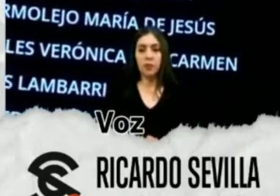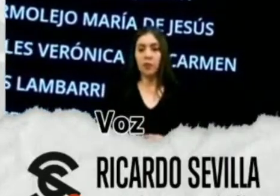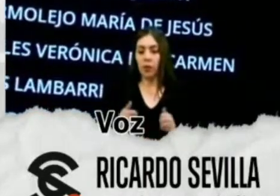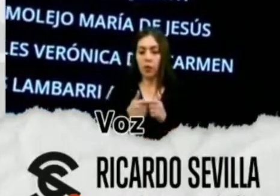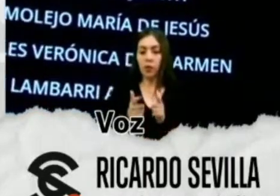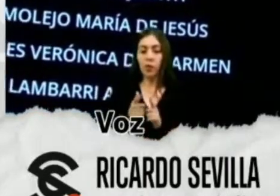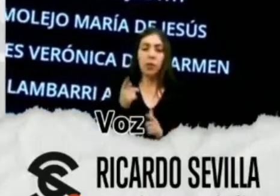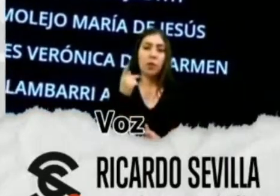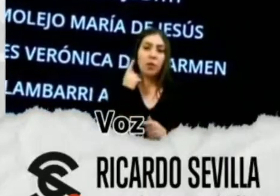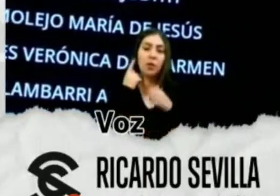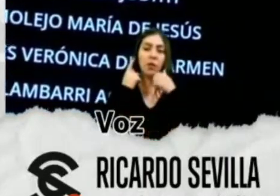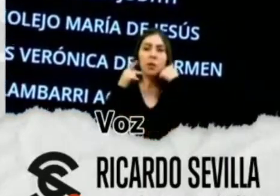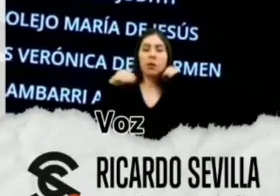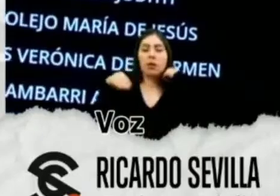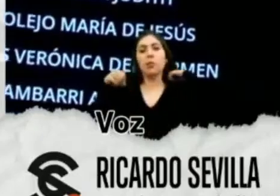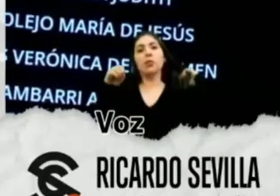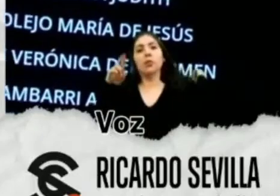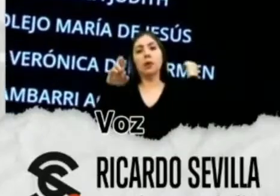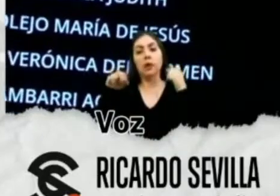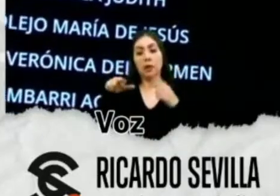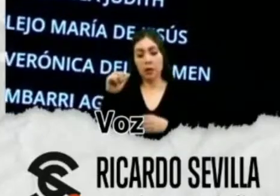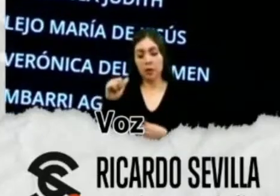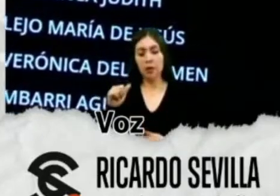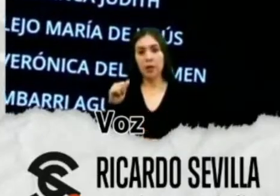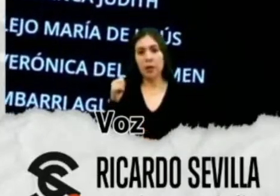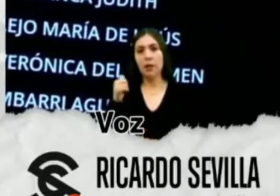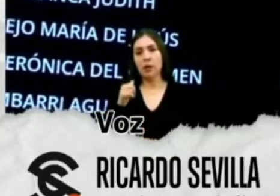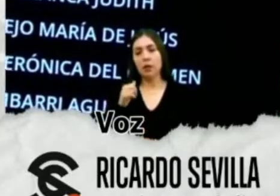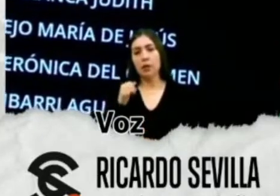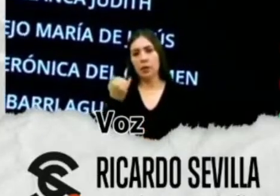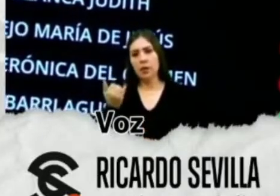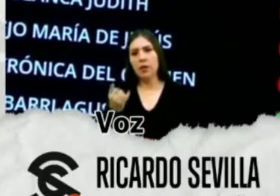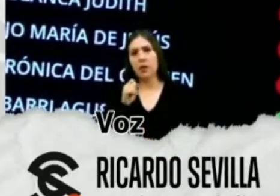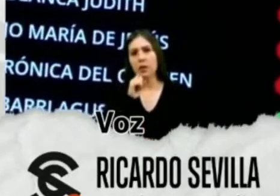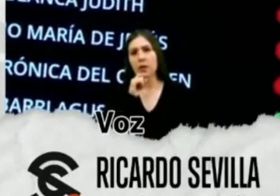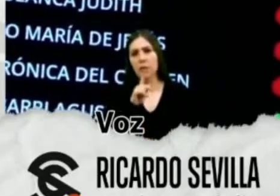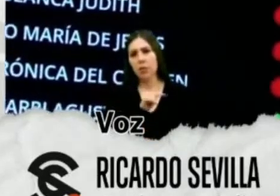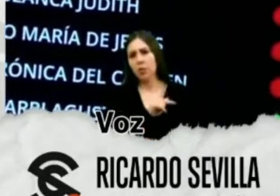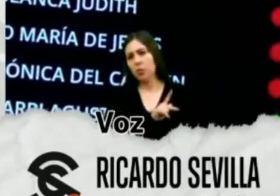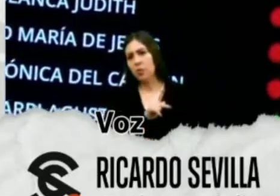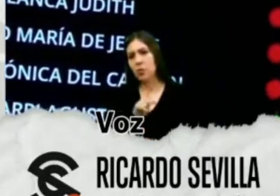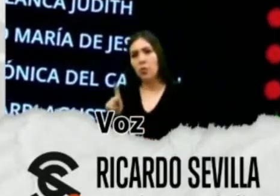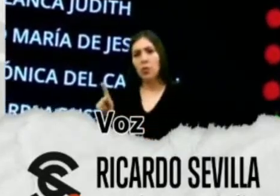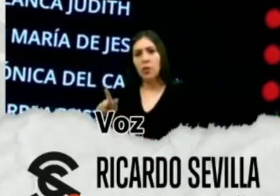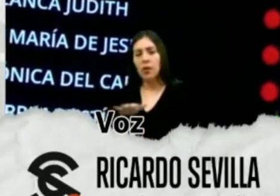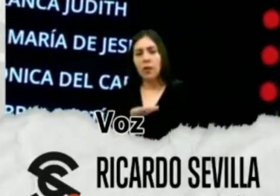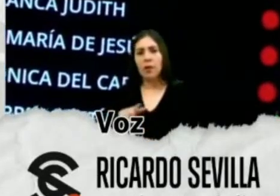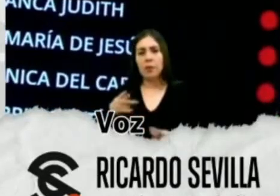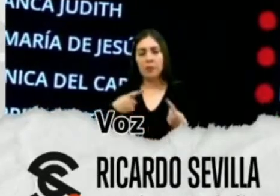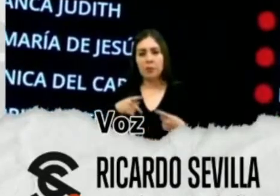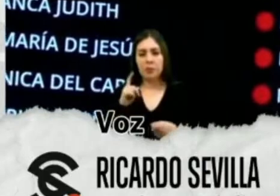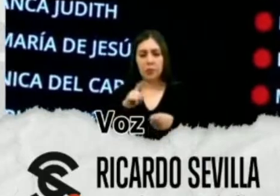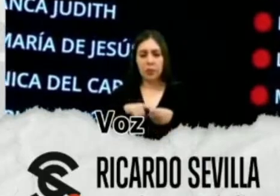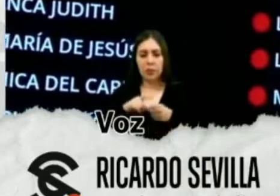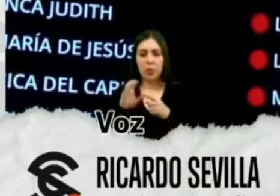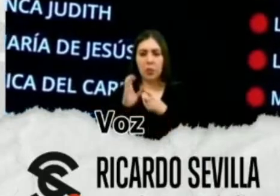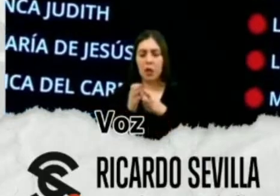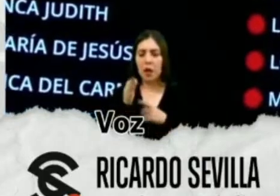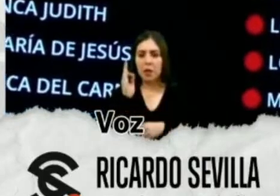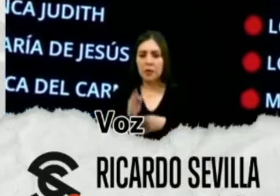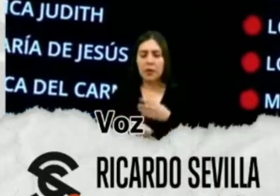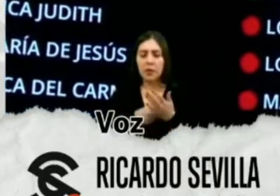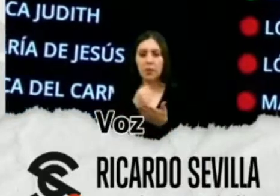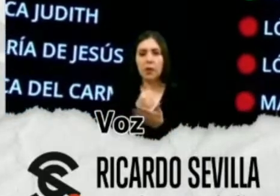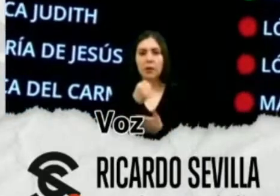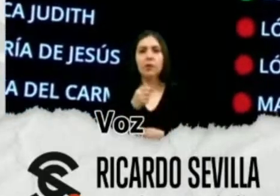larga, pero definitivamente yo estoy persuadido de que va a ganar el razonamiento y de que esta reforma necesaria